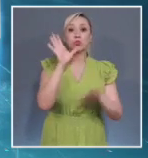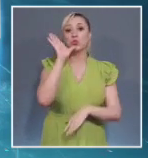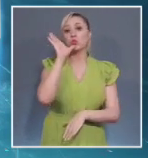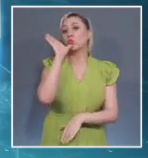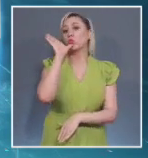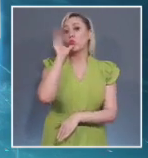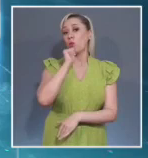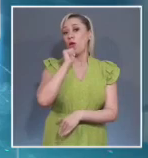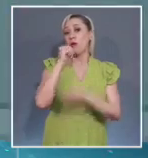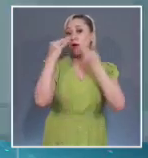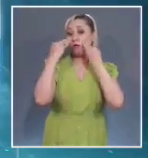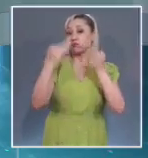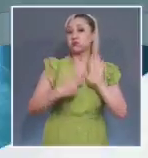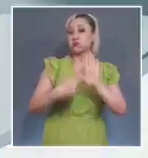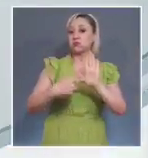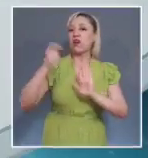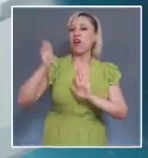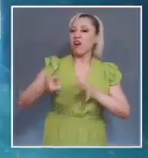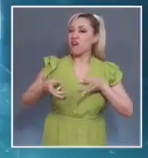del gobierno federal.